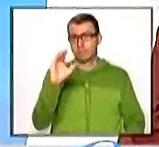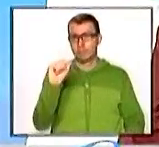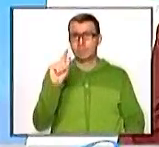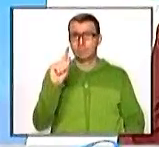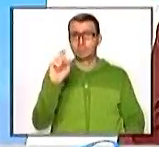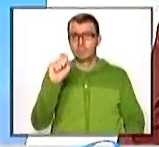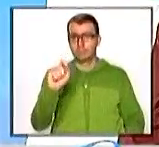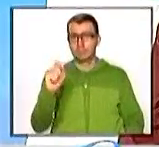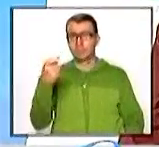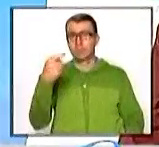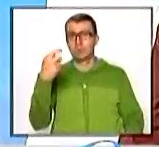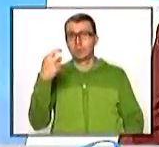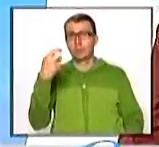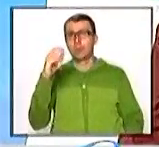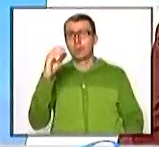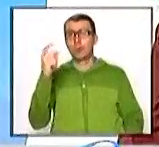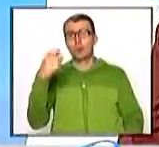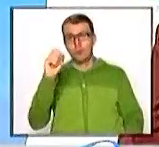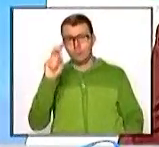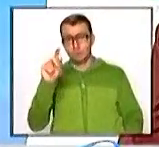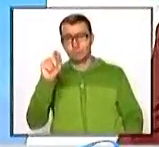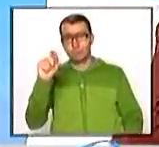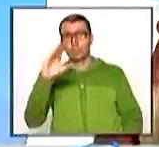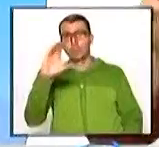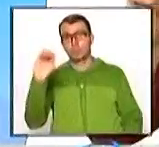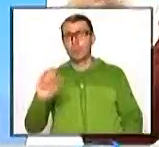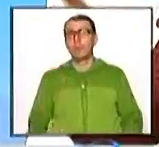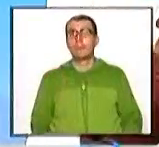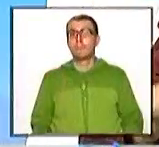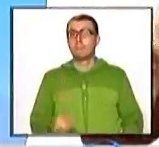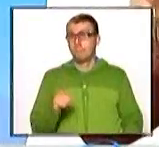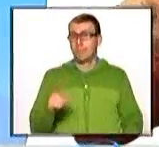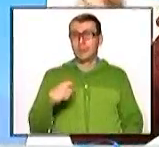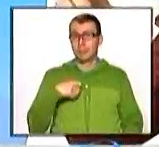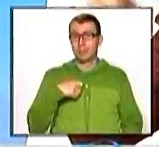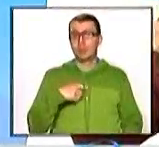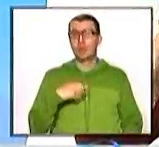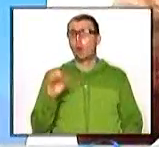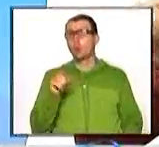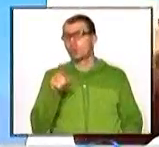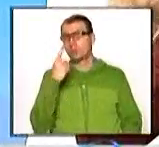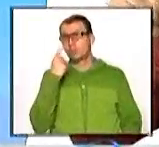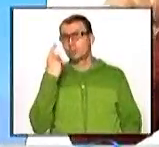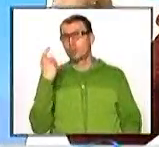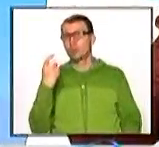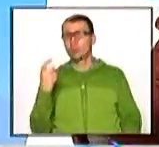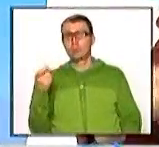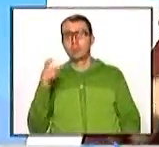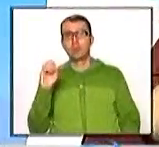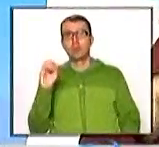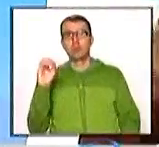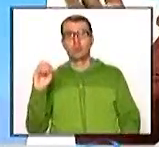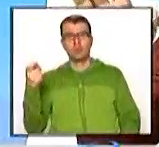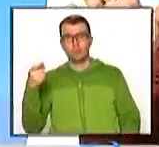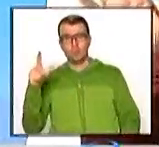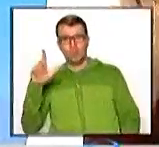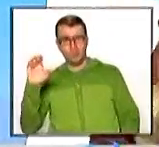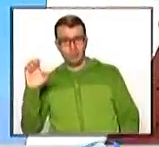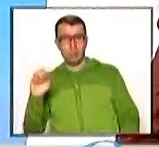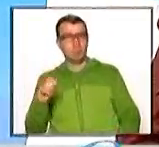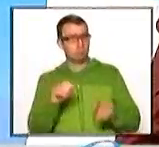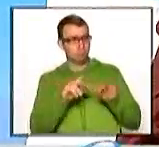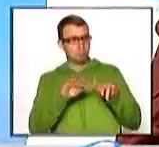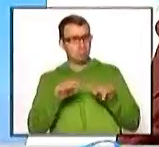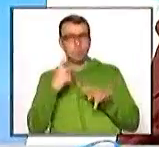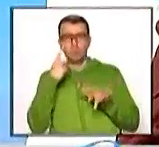www.telecafe.gov.co. Es la dirección, o simplemente en Google o en un buscador Telecafé, y ahí sale la